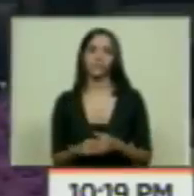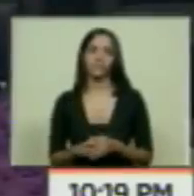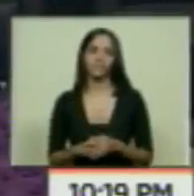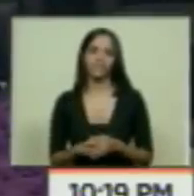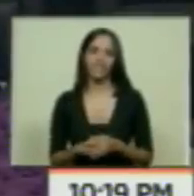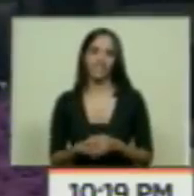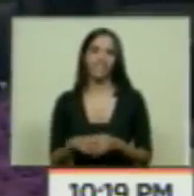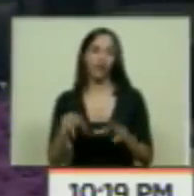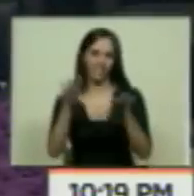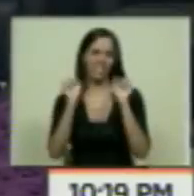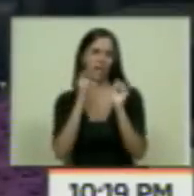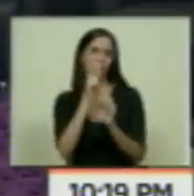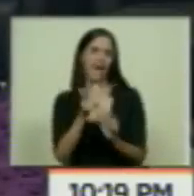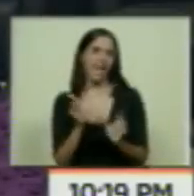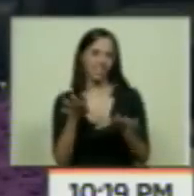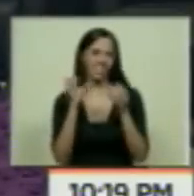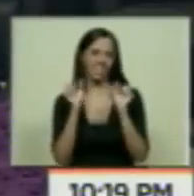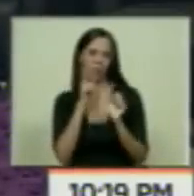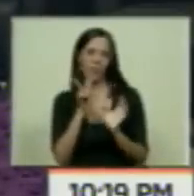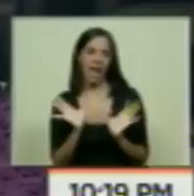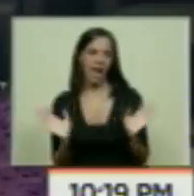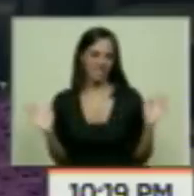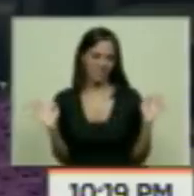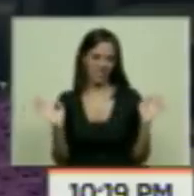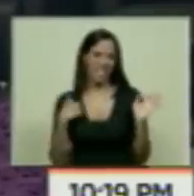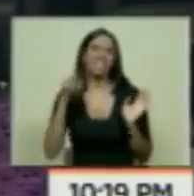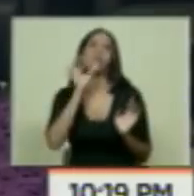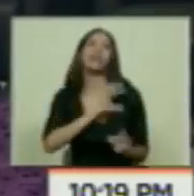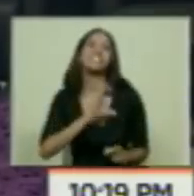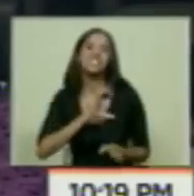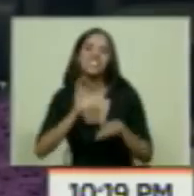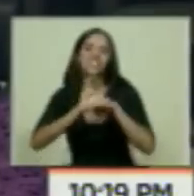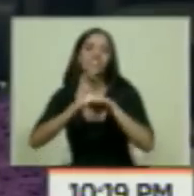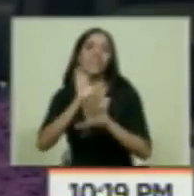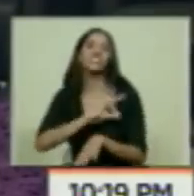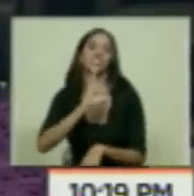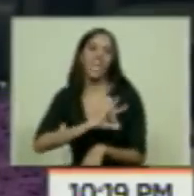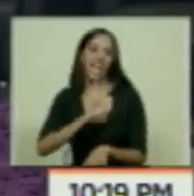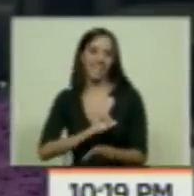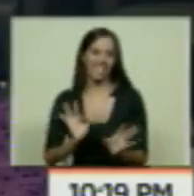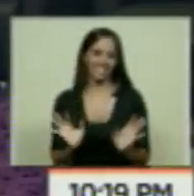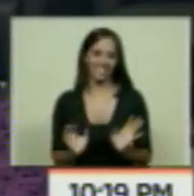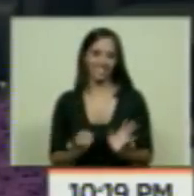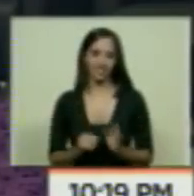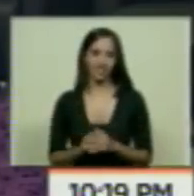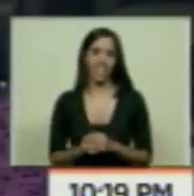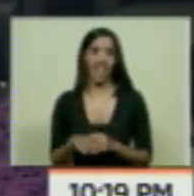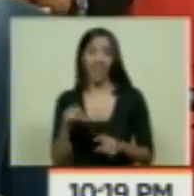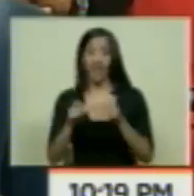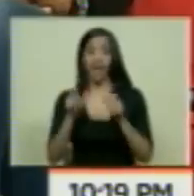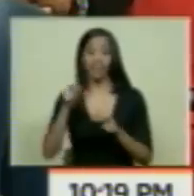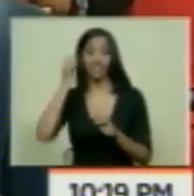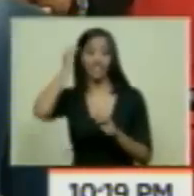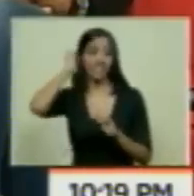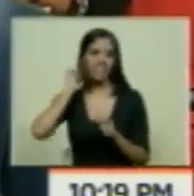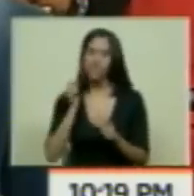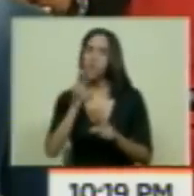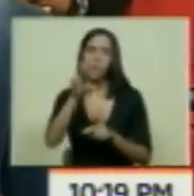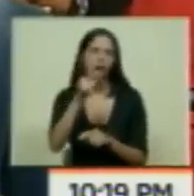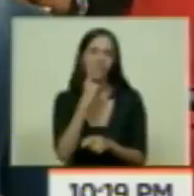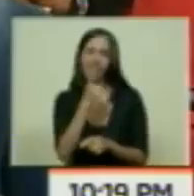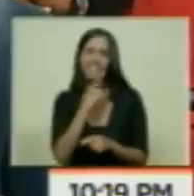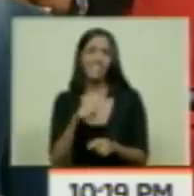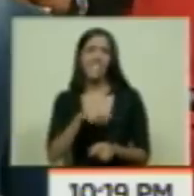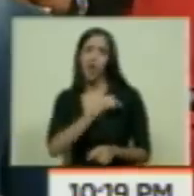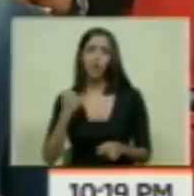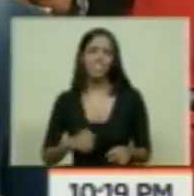Claro, la gente lo va a seguir diciendo igual. O sea, se llama Ciudad Socialista. Bueno, está bien. La gente lo va a seguir diciendo igual, los bielorrusos. Los